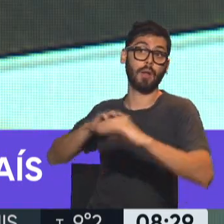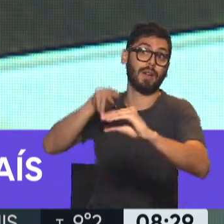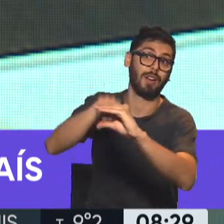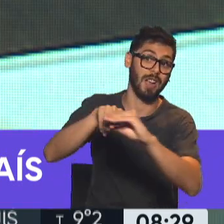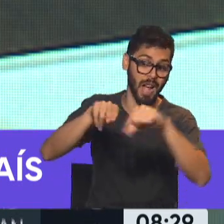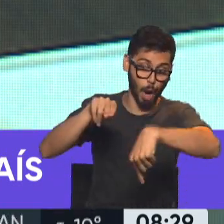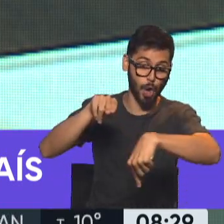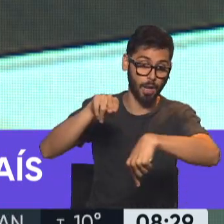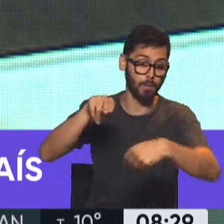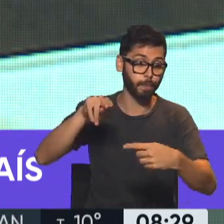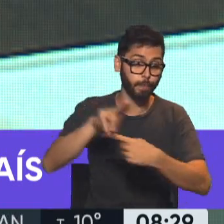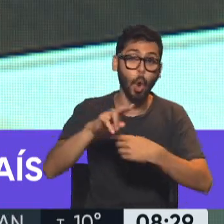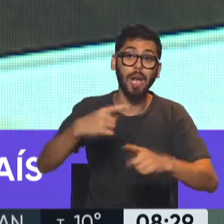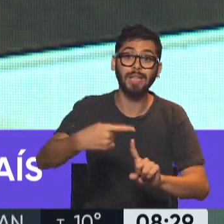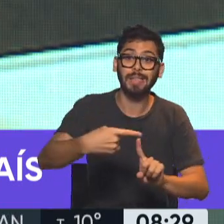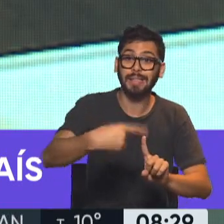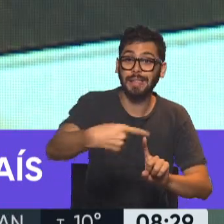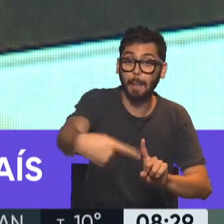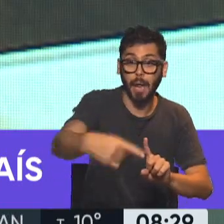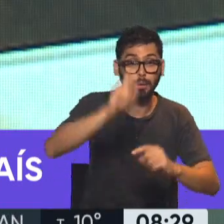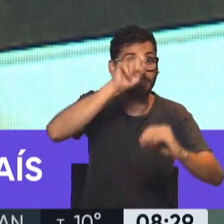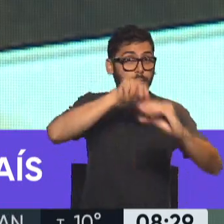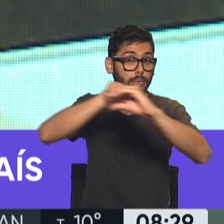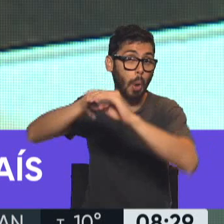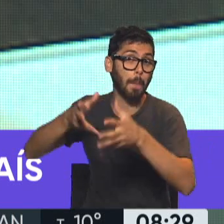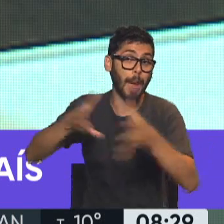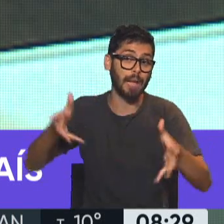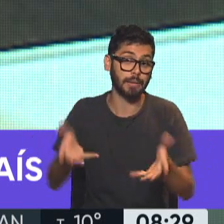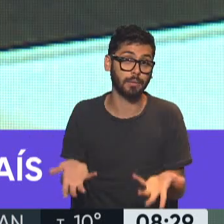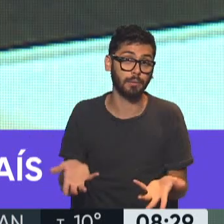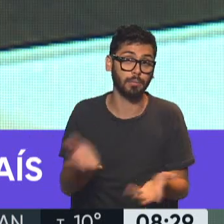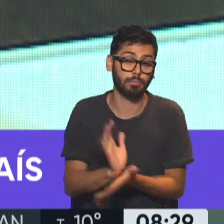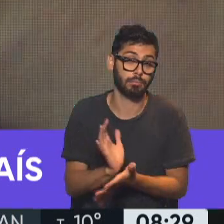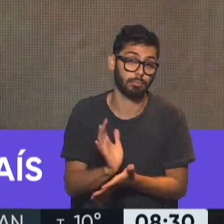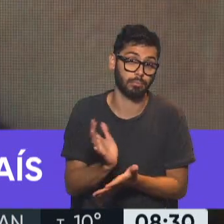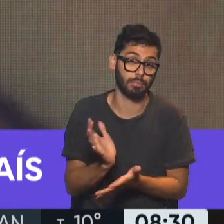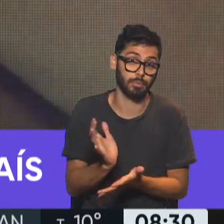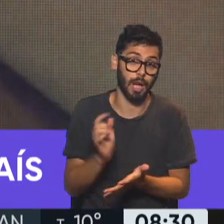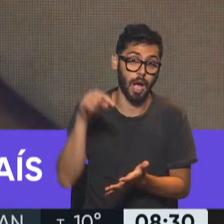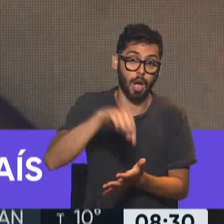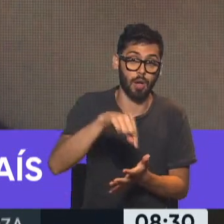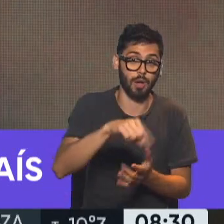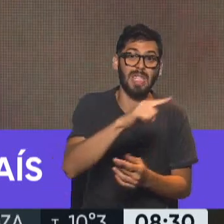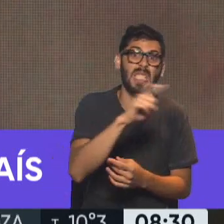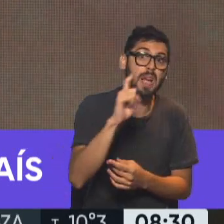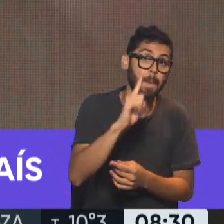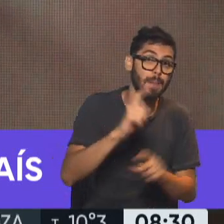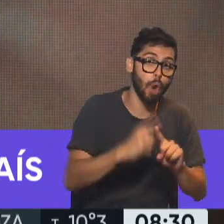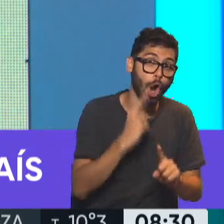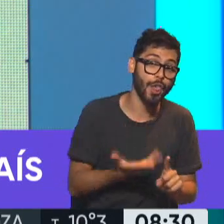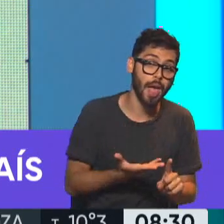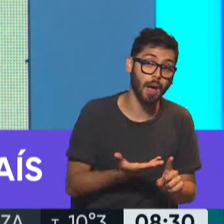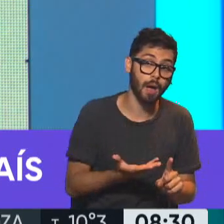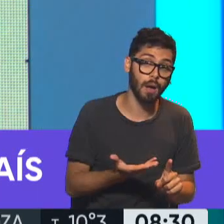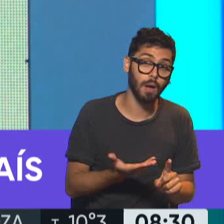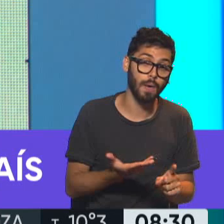esperando para las próximas semanas un número aún mayor, porque estamos Sí. con un porcentaje, un nivel de 100.000 por día. Sí, exactamente.